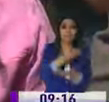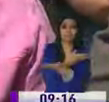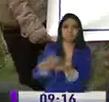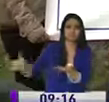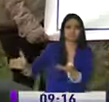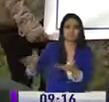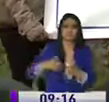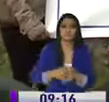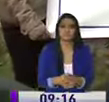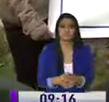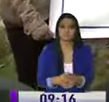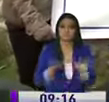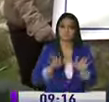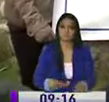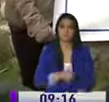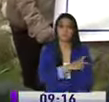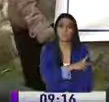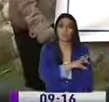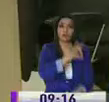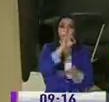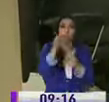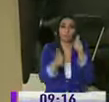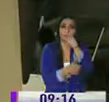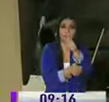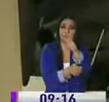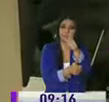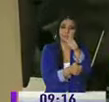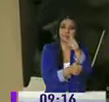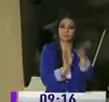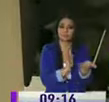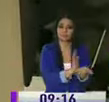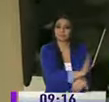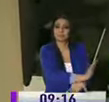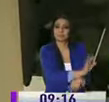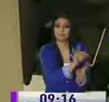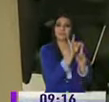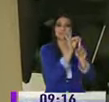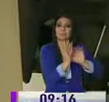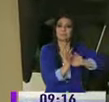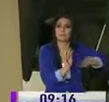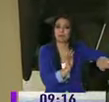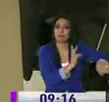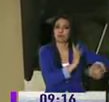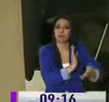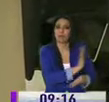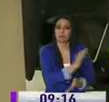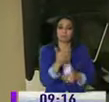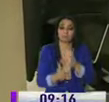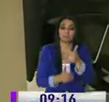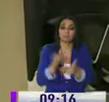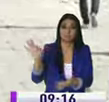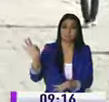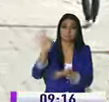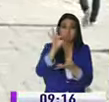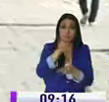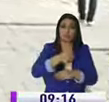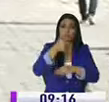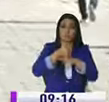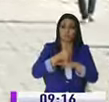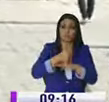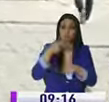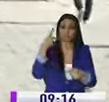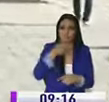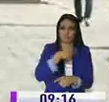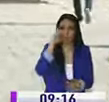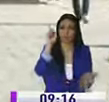sus funciones así los vocales suplentes del consejo toman distancia de los principales cuestionan el proceso de selección de autoridades y apoyan una